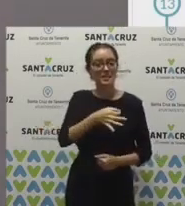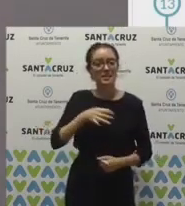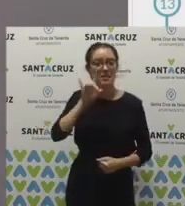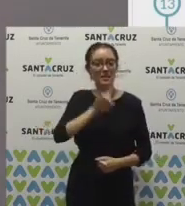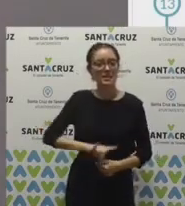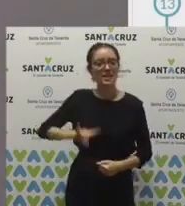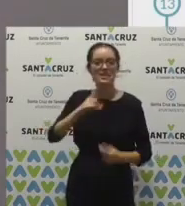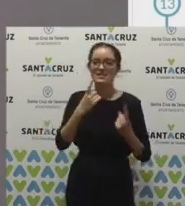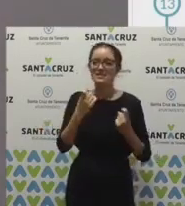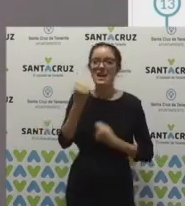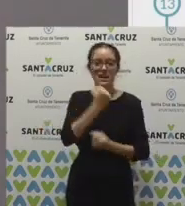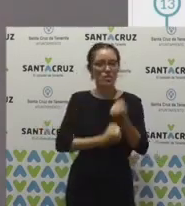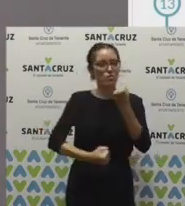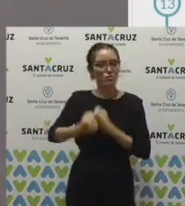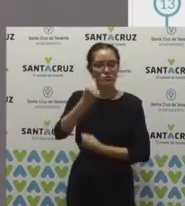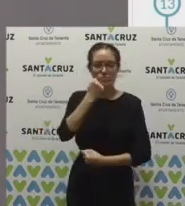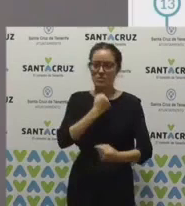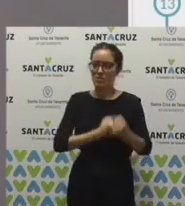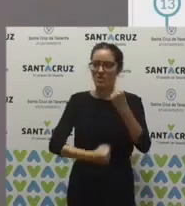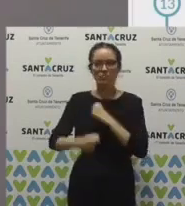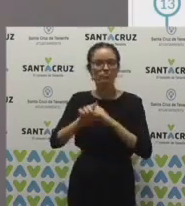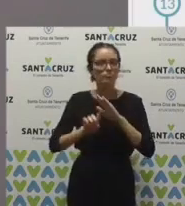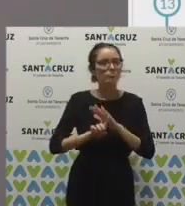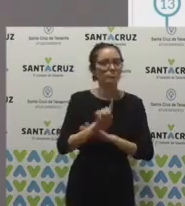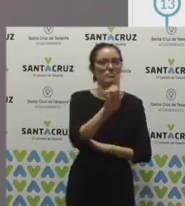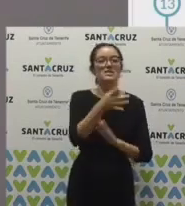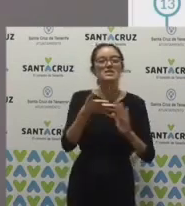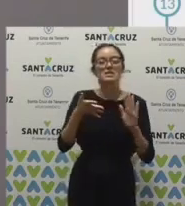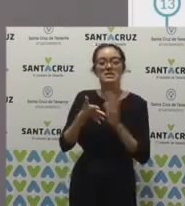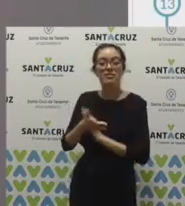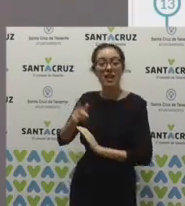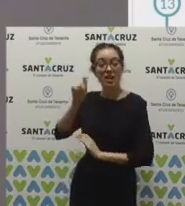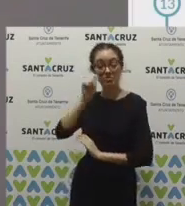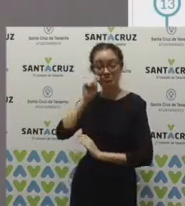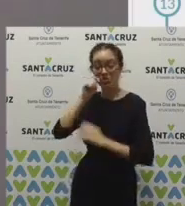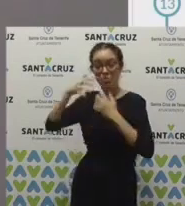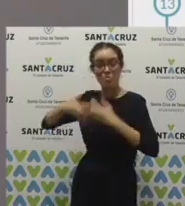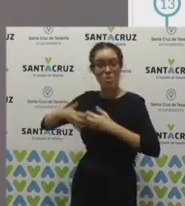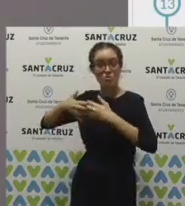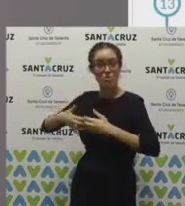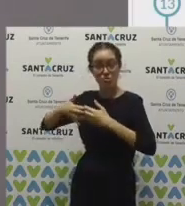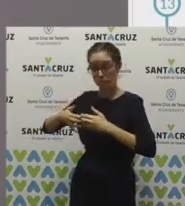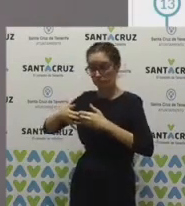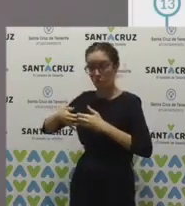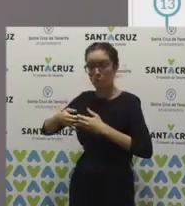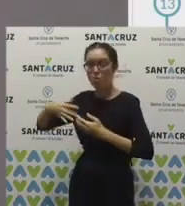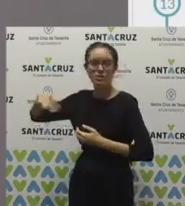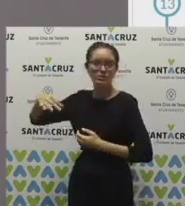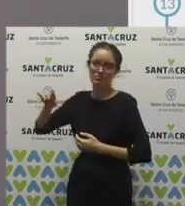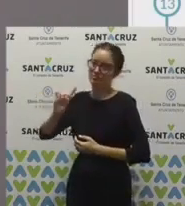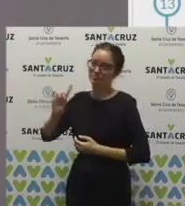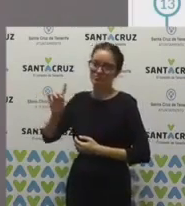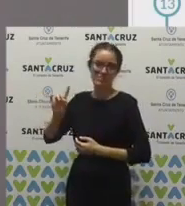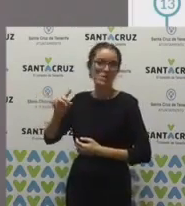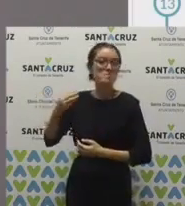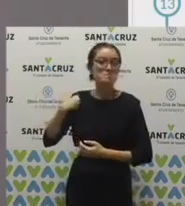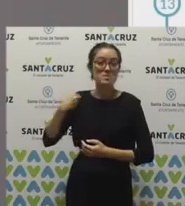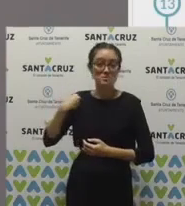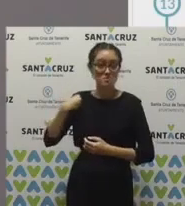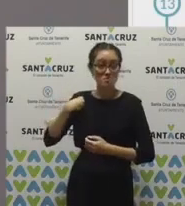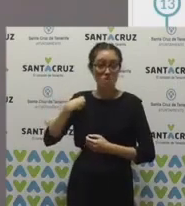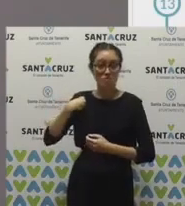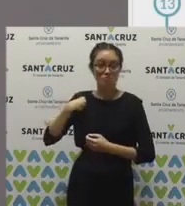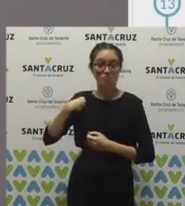su economía de modo que el turismo no sea su único motor nos lo han mostrado las consecuencias de esta pandemia